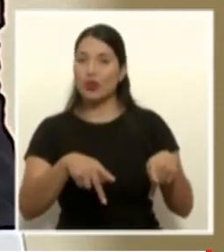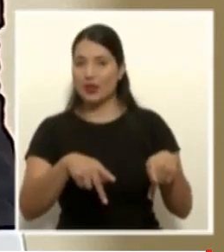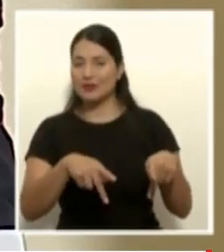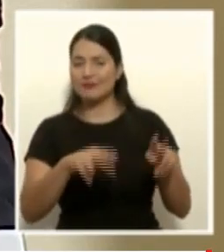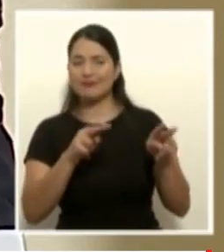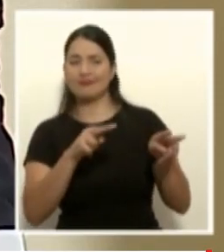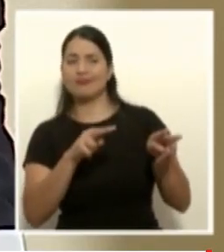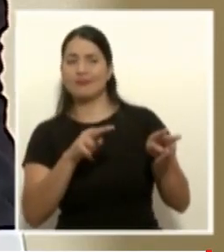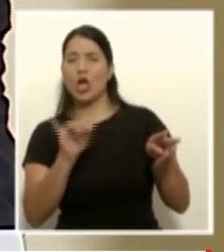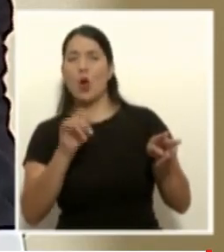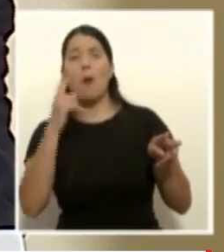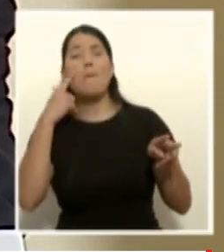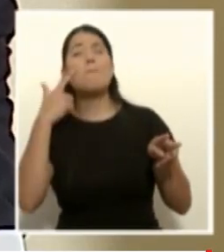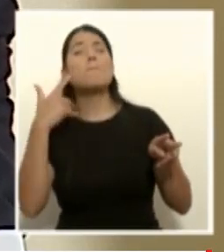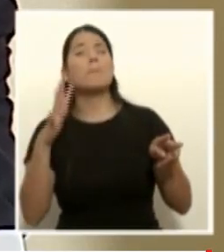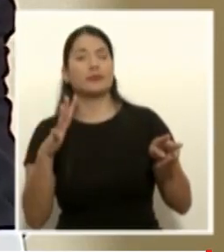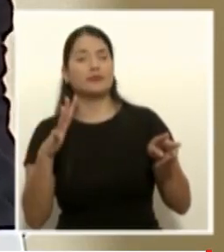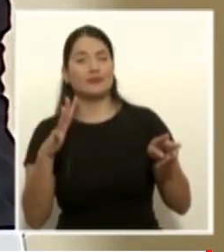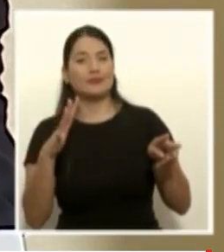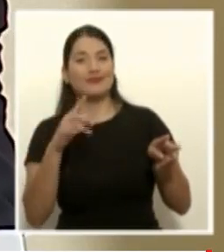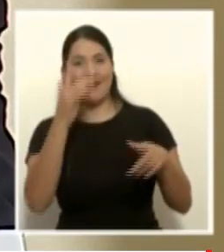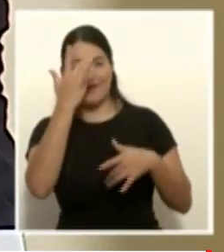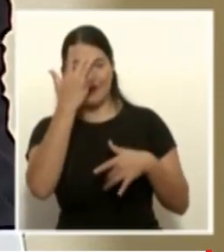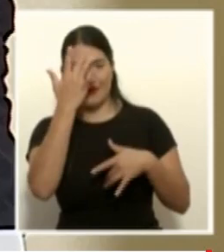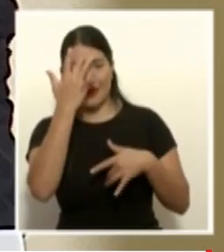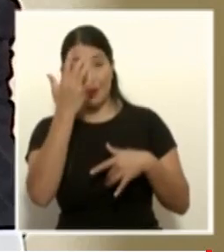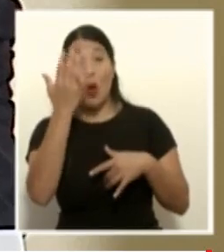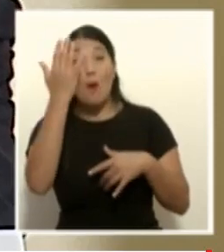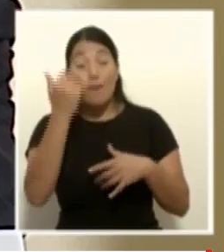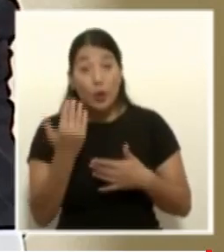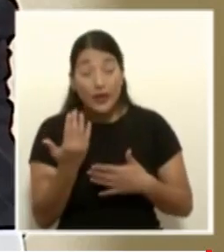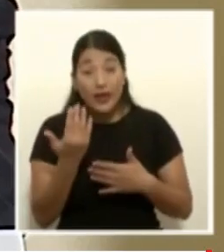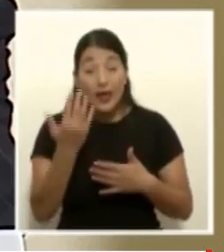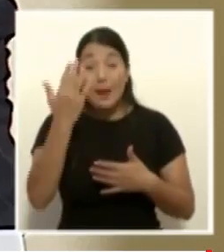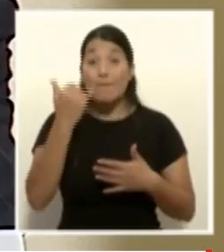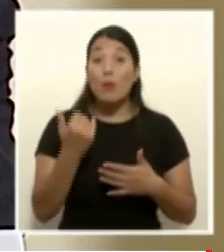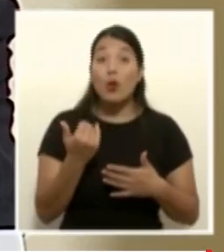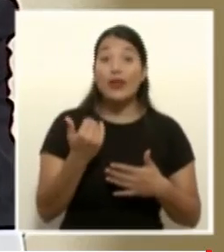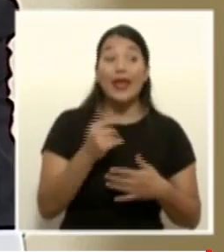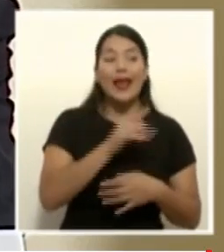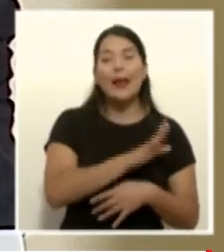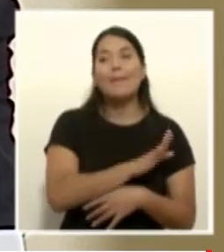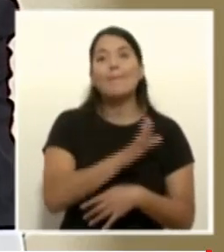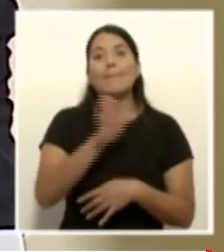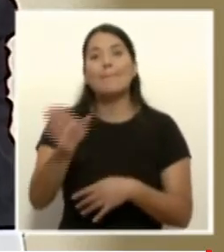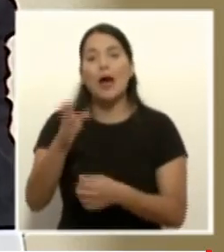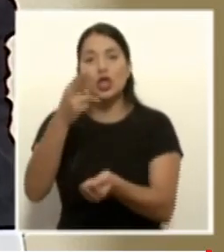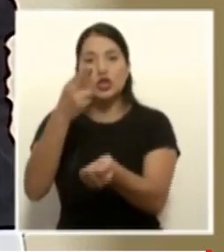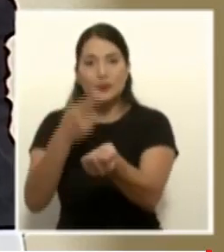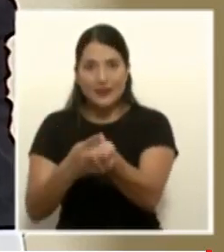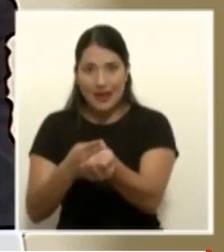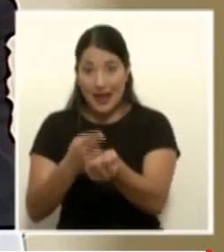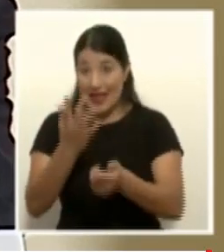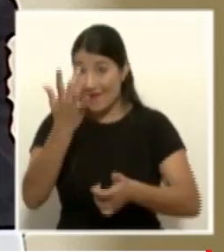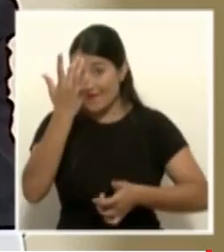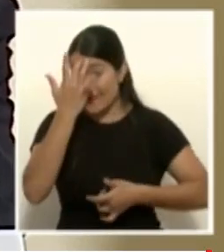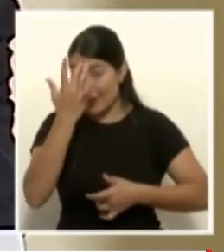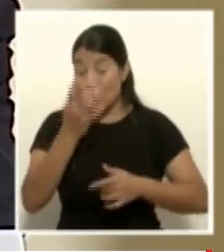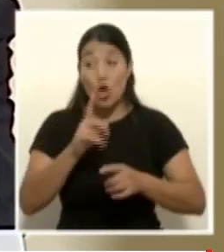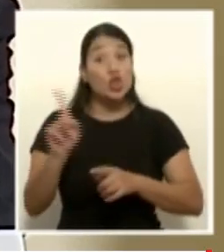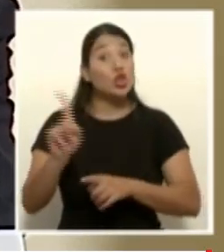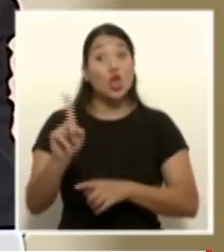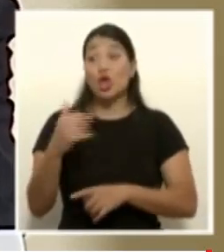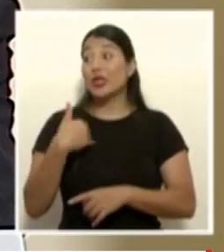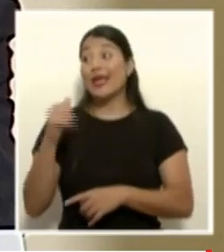un posible caso COVID, porque puede que lo que lo esté llevando al hospital es que se infectó, no tiene los síntomas